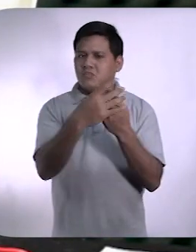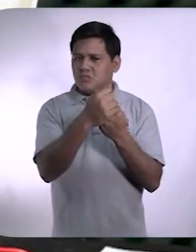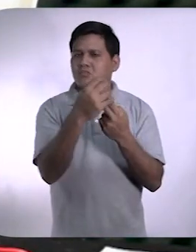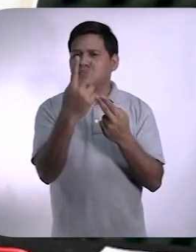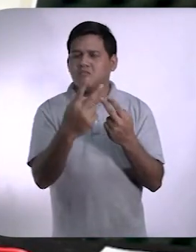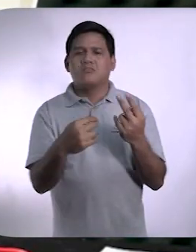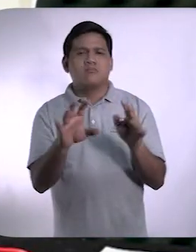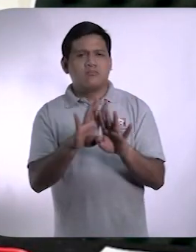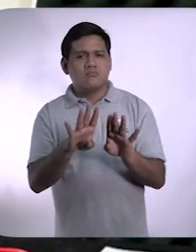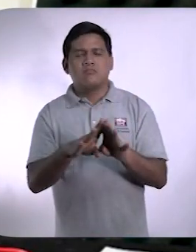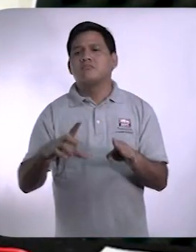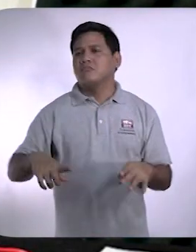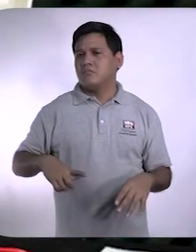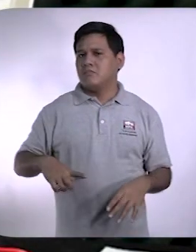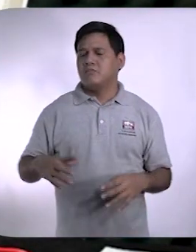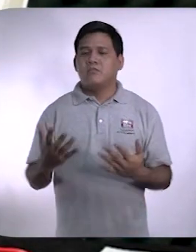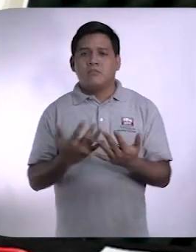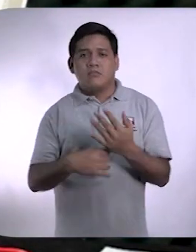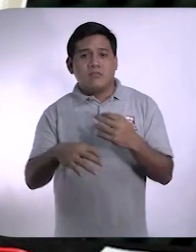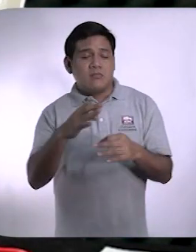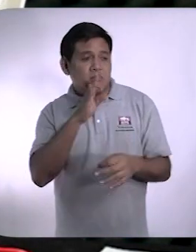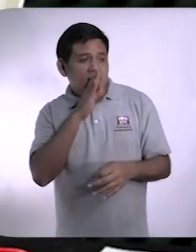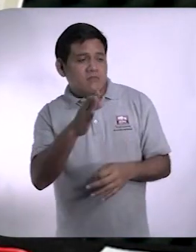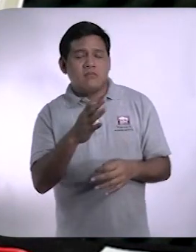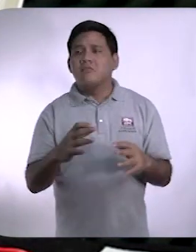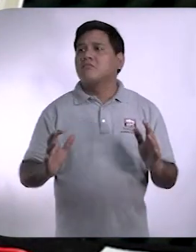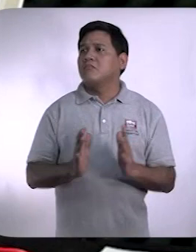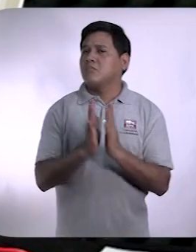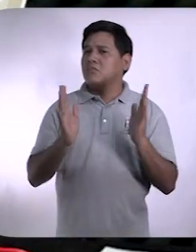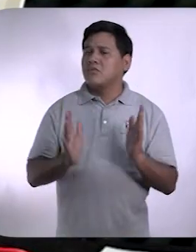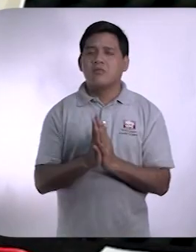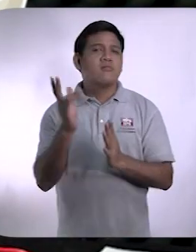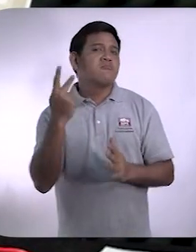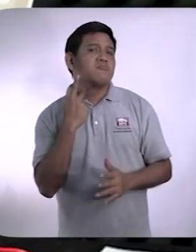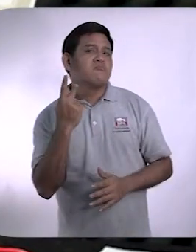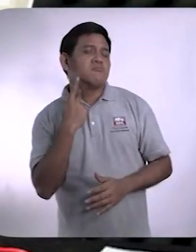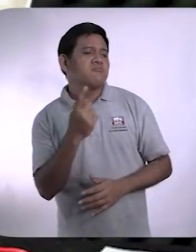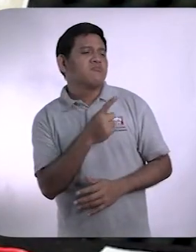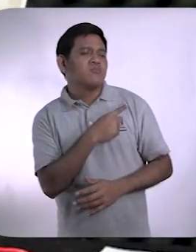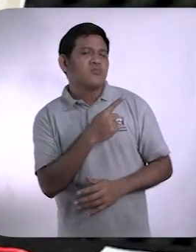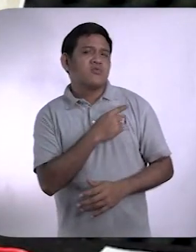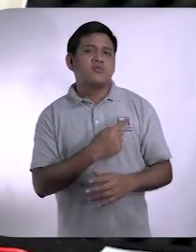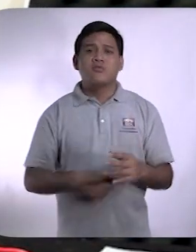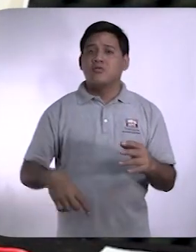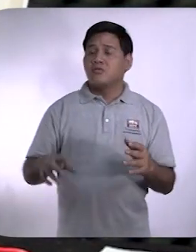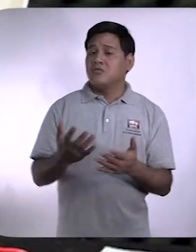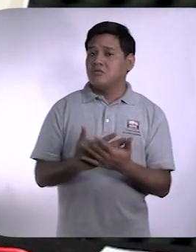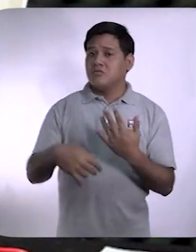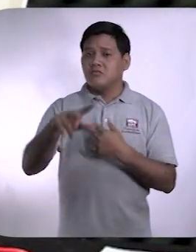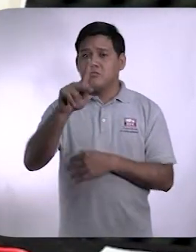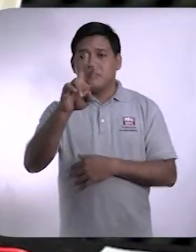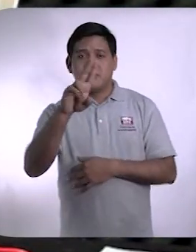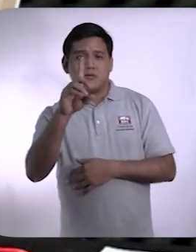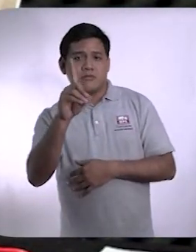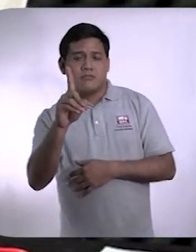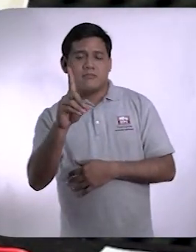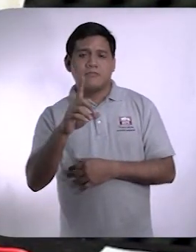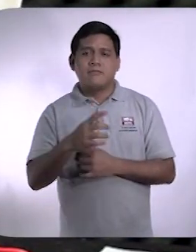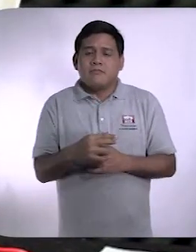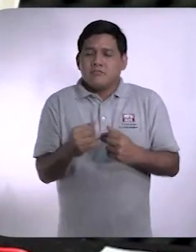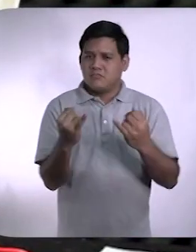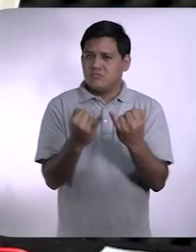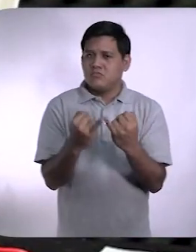candidatura común. Ahora, los partidos que están participando solos, es el caso del Partido de la Revolución Democrática